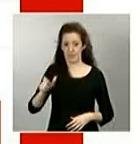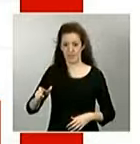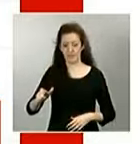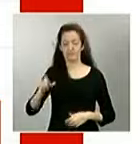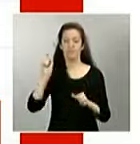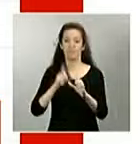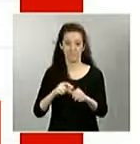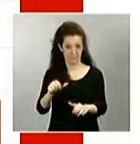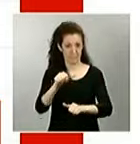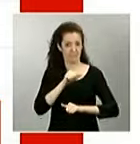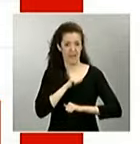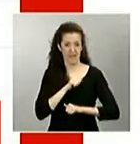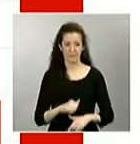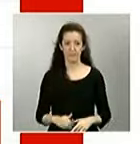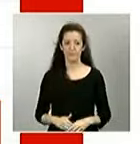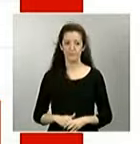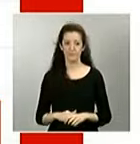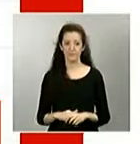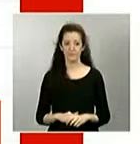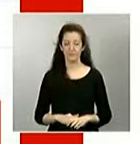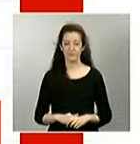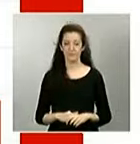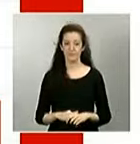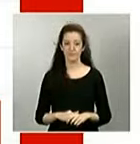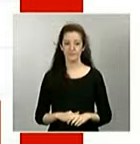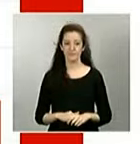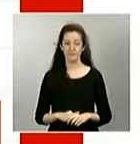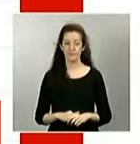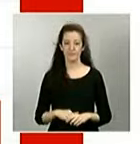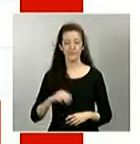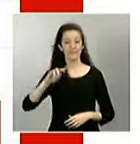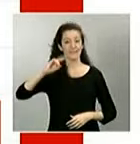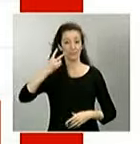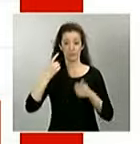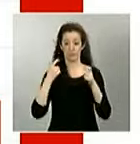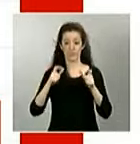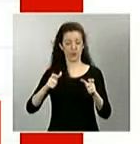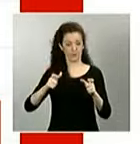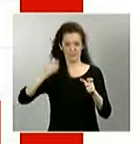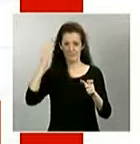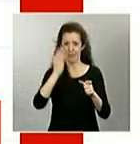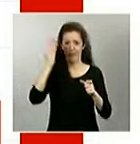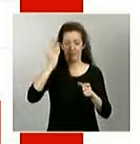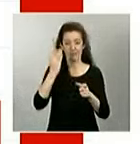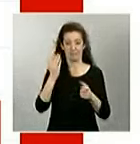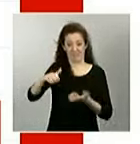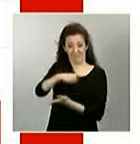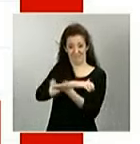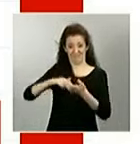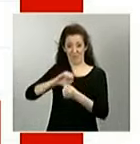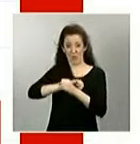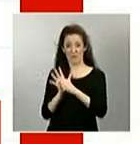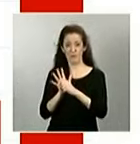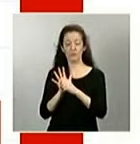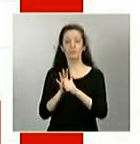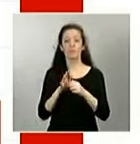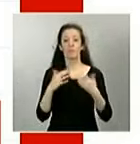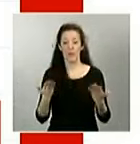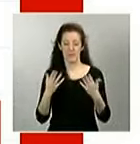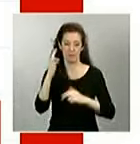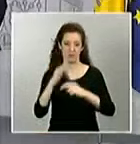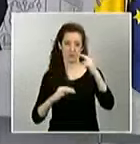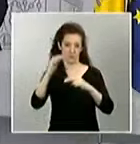a día de hoy. El segundo sector que sale agitado de la crisis del coronavirus es el sector de la construcción. Aquí sí que, en